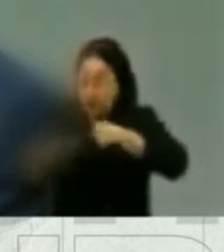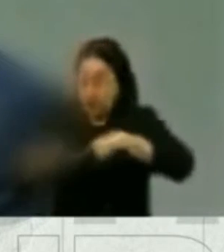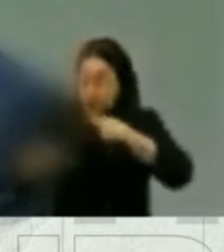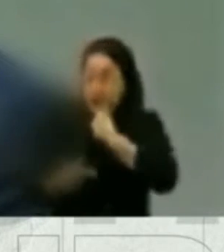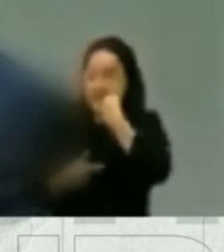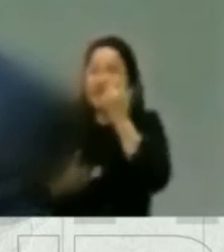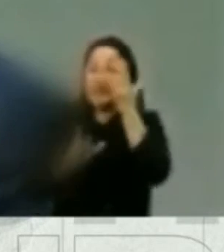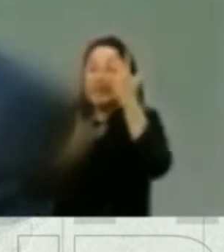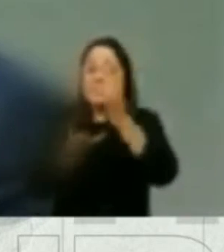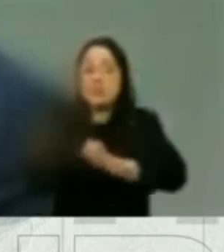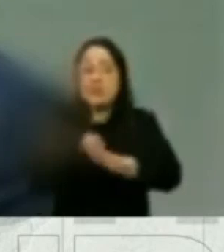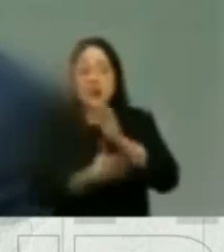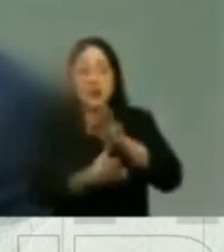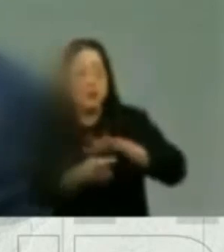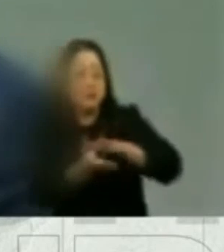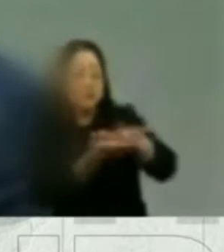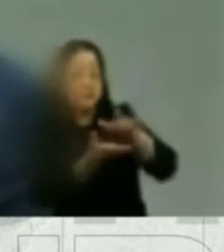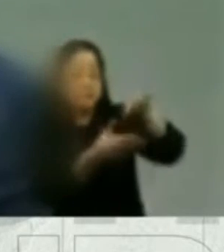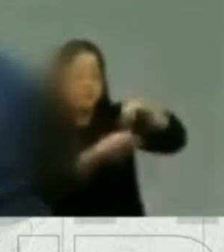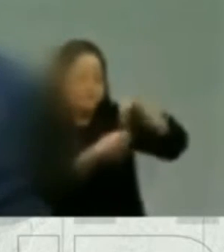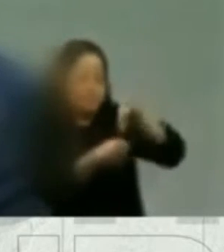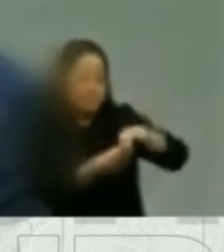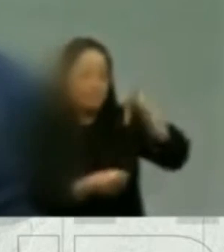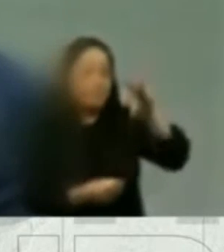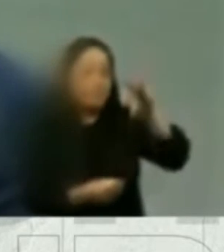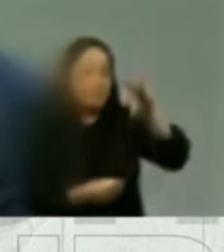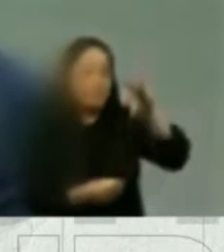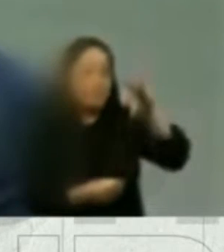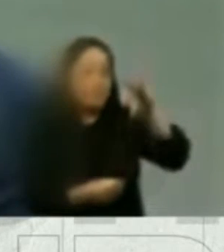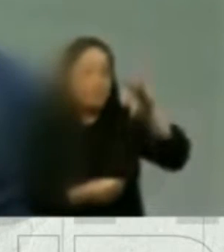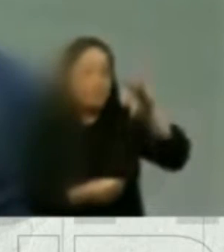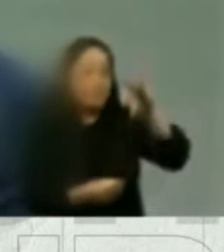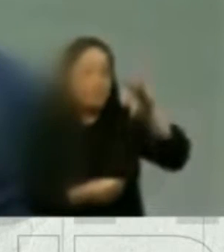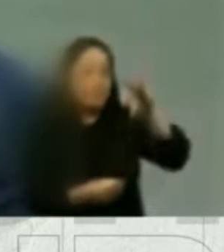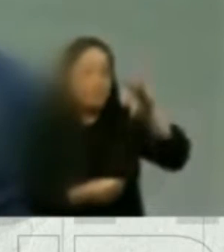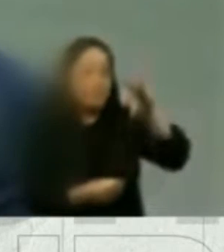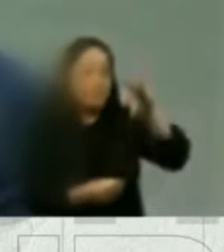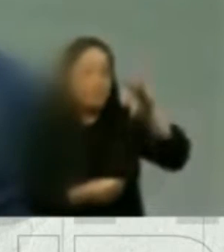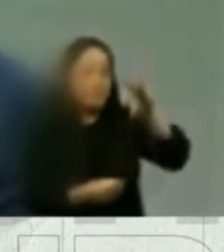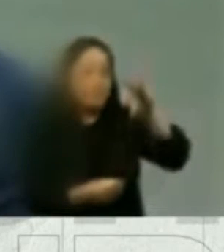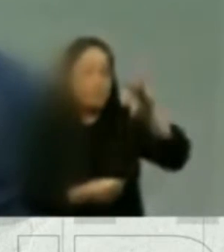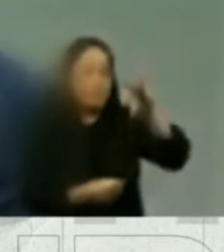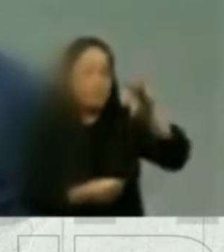quiso, Tengan mucha claridad en eso.